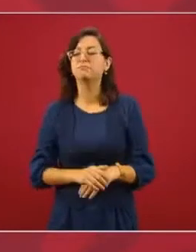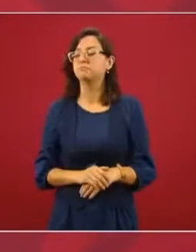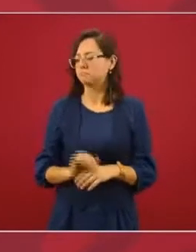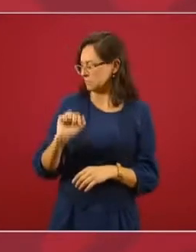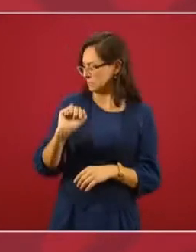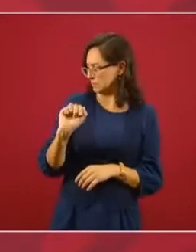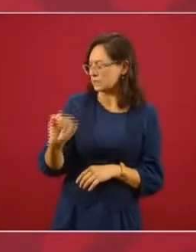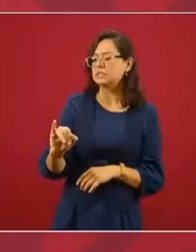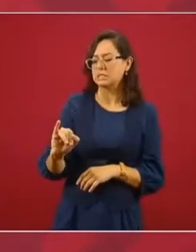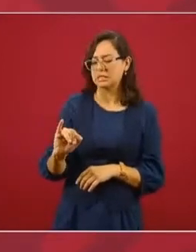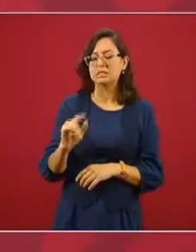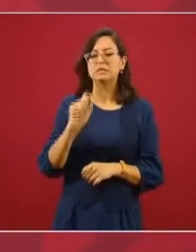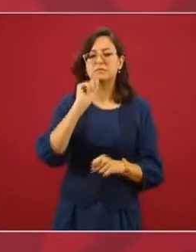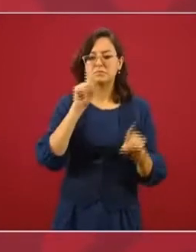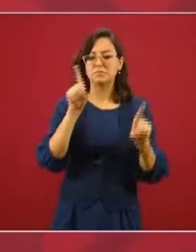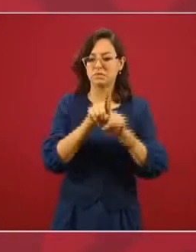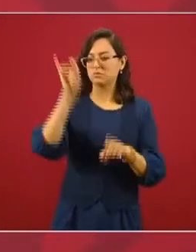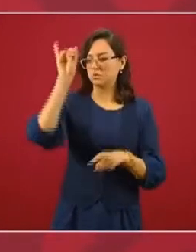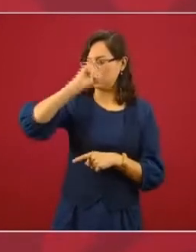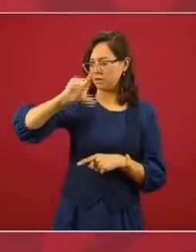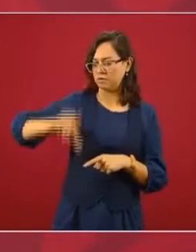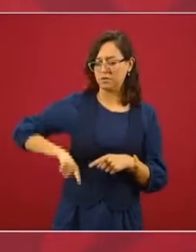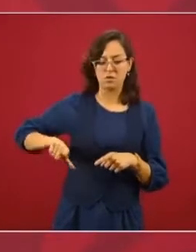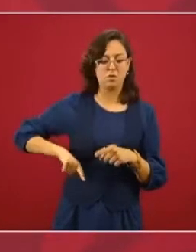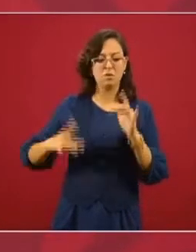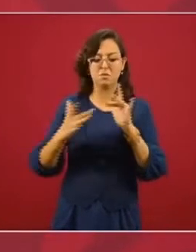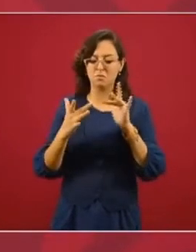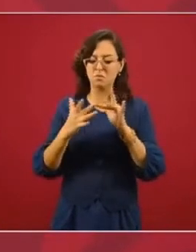de gobierno y la apoyamos